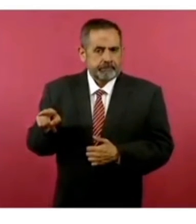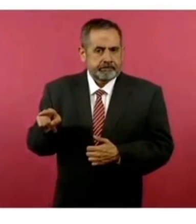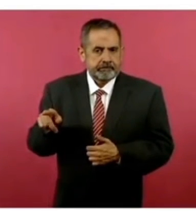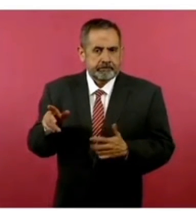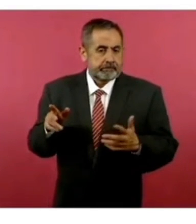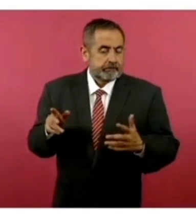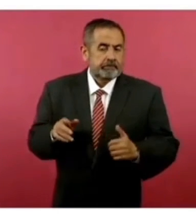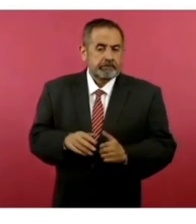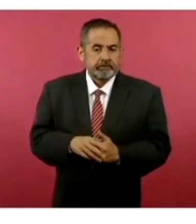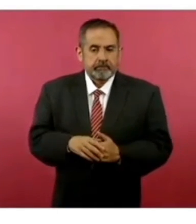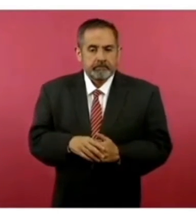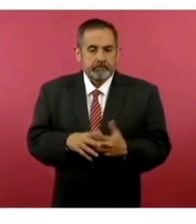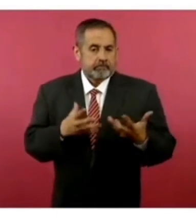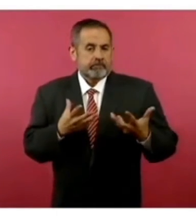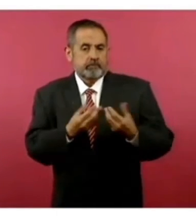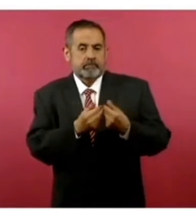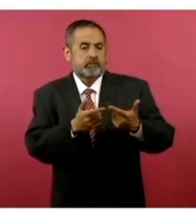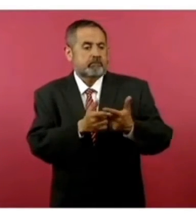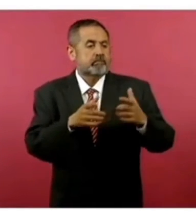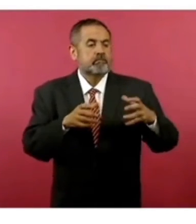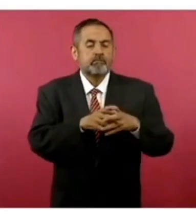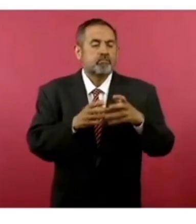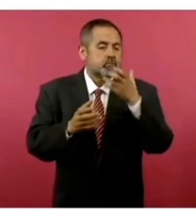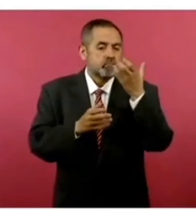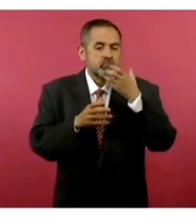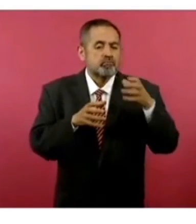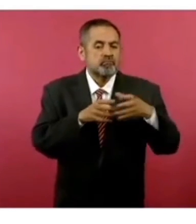es el bloque conservador